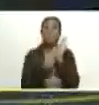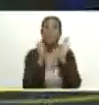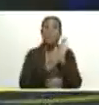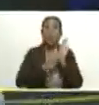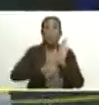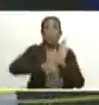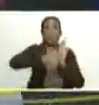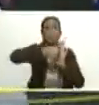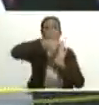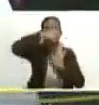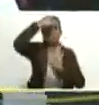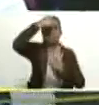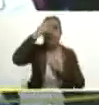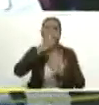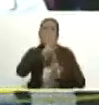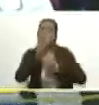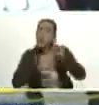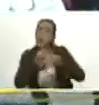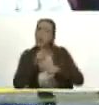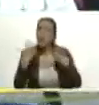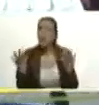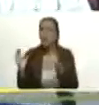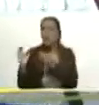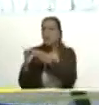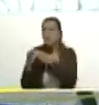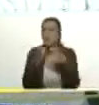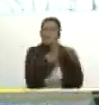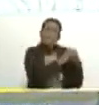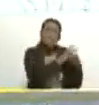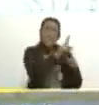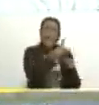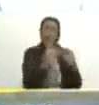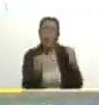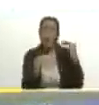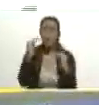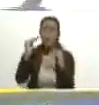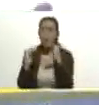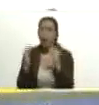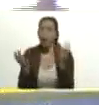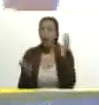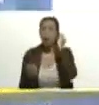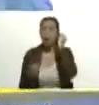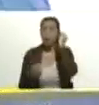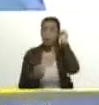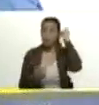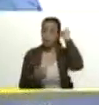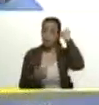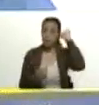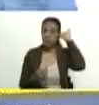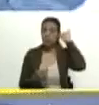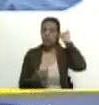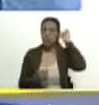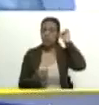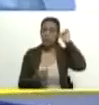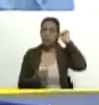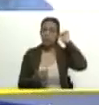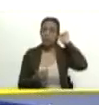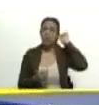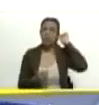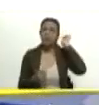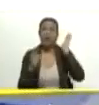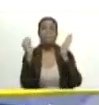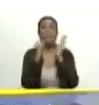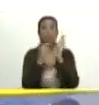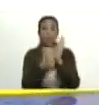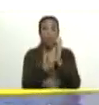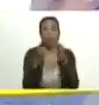mucho. Y usted me preguntaba, bueno, ¿y por qué el compañero aquel no quedó en la cosa? Es que la puntuación que